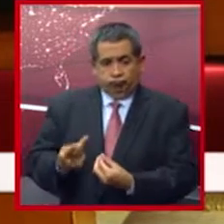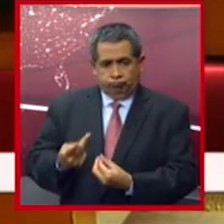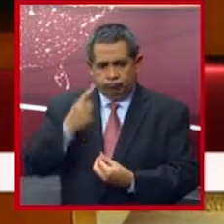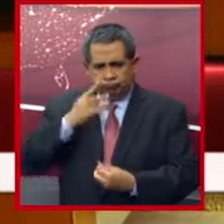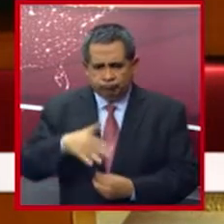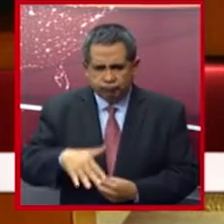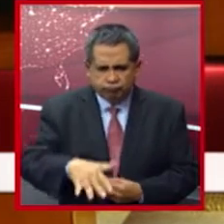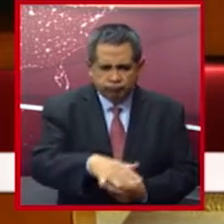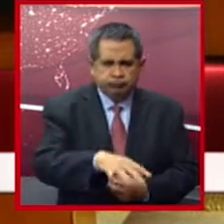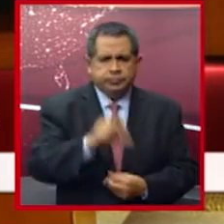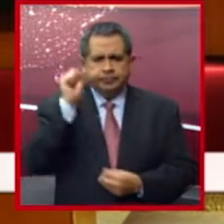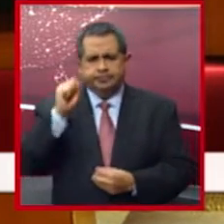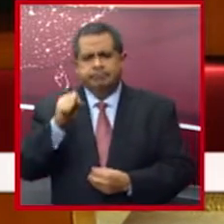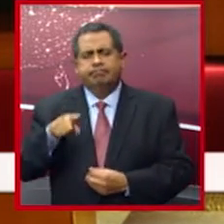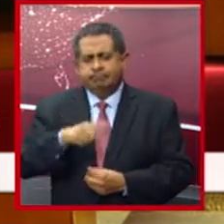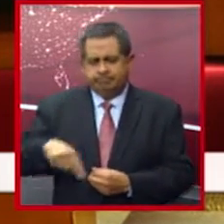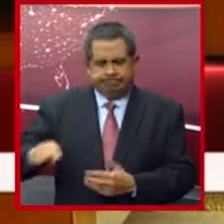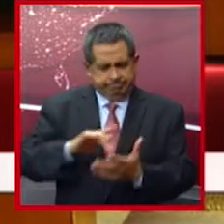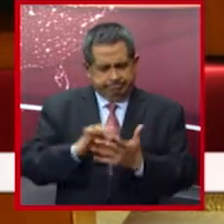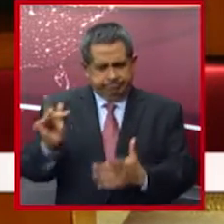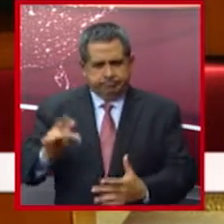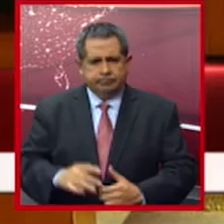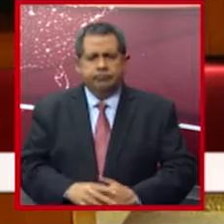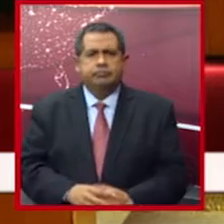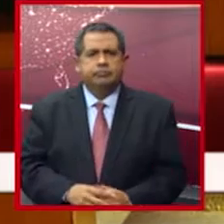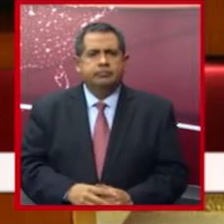rescatar la mayor cantidad de personas con vida.